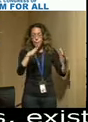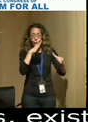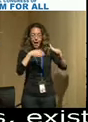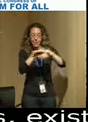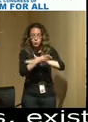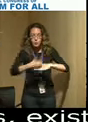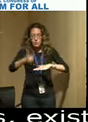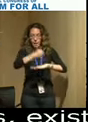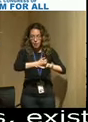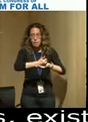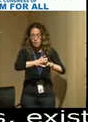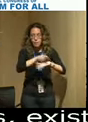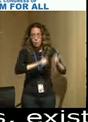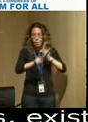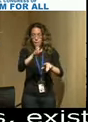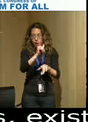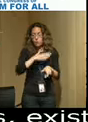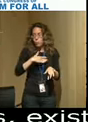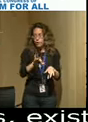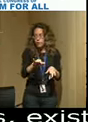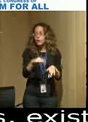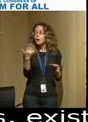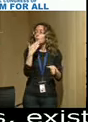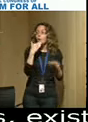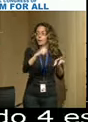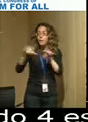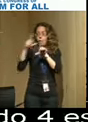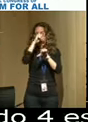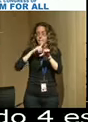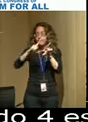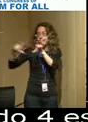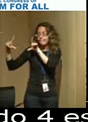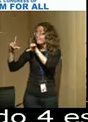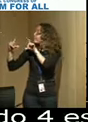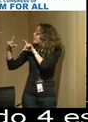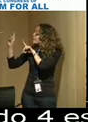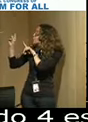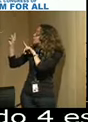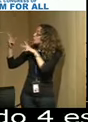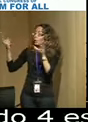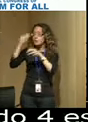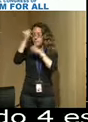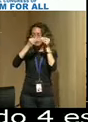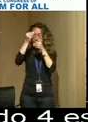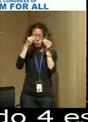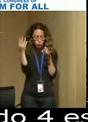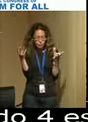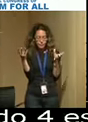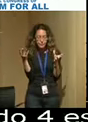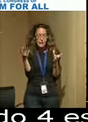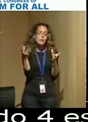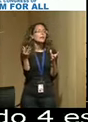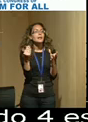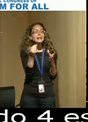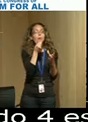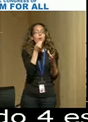principal, como por ejemplo podéis ver en esa imagen. Lo cual hace pensar que cuando se hace